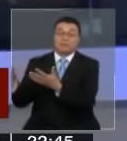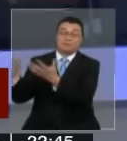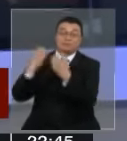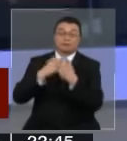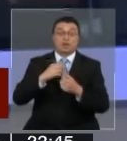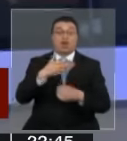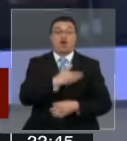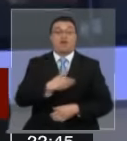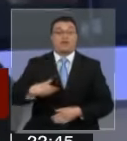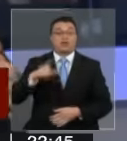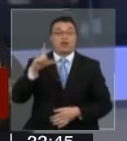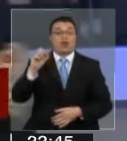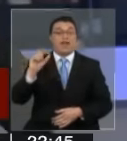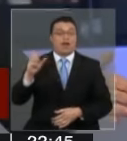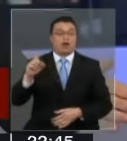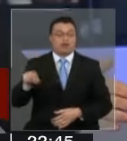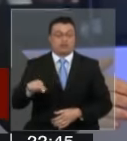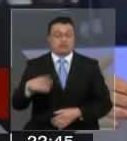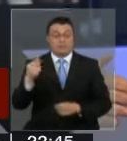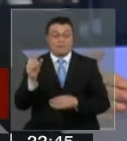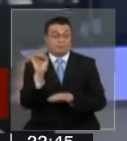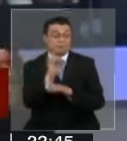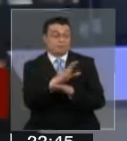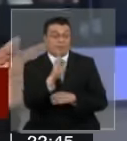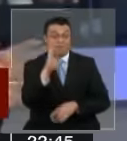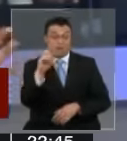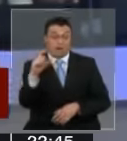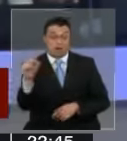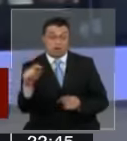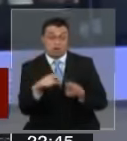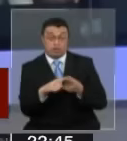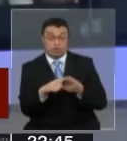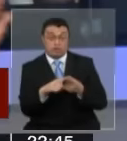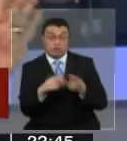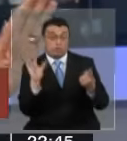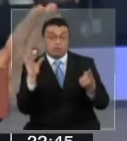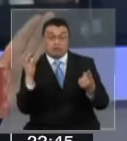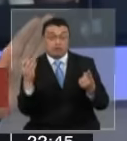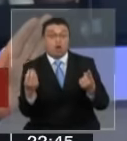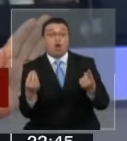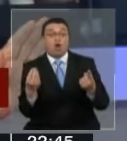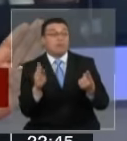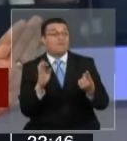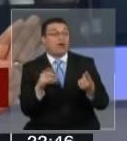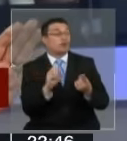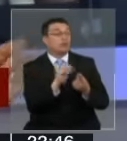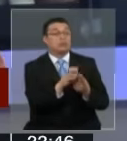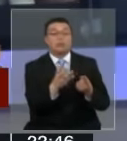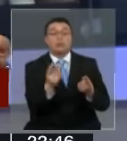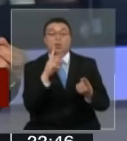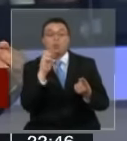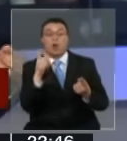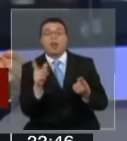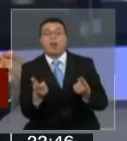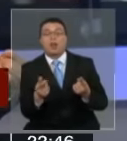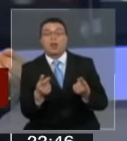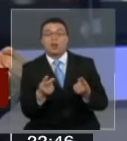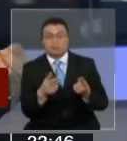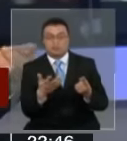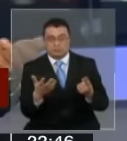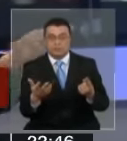gobierno de Lagos. Llegaban a los bancos, nadie sabía cómo se decidían los bancos. Oye, colocar